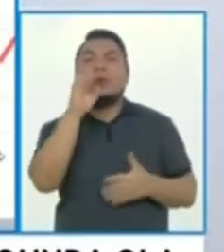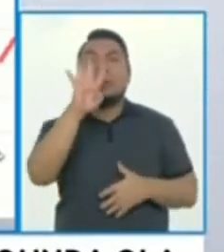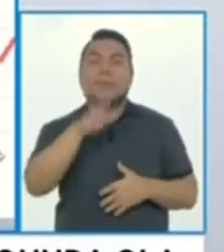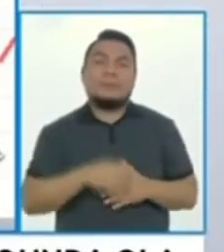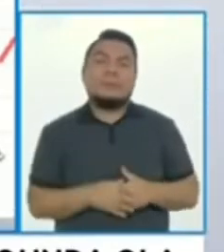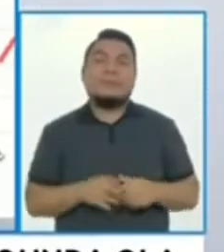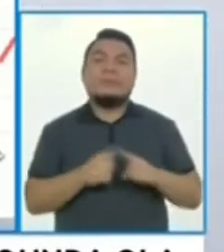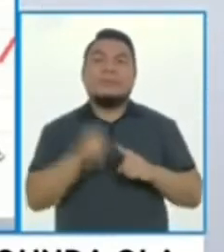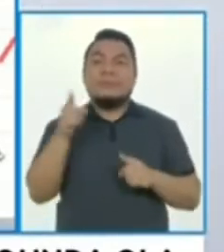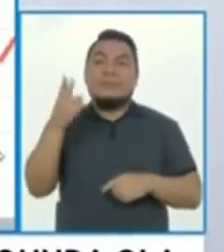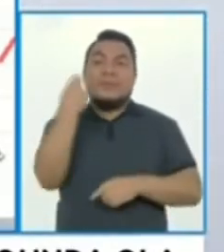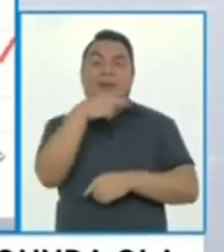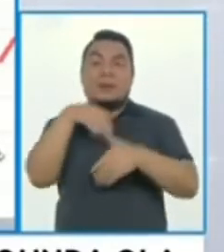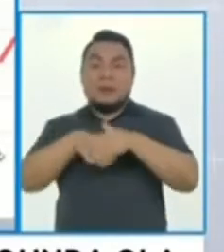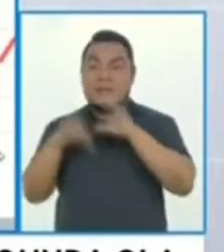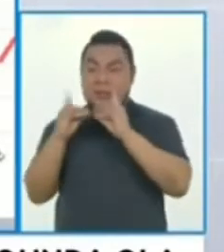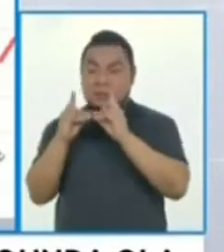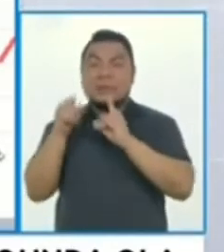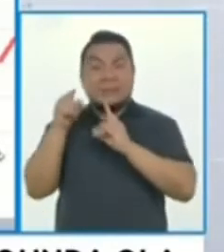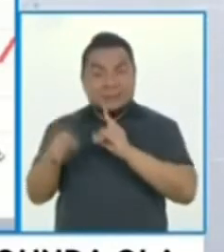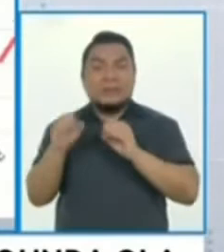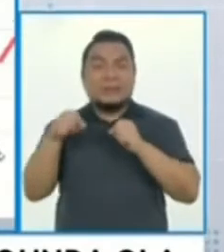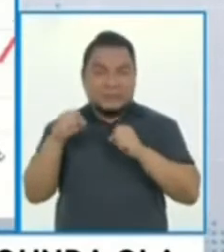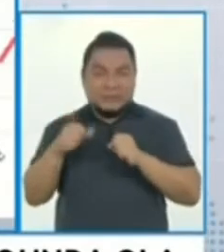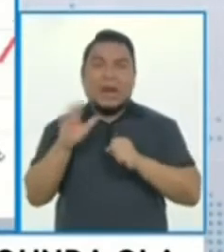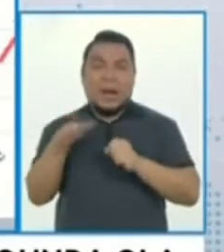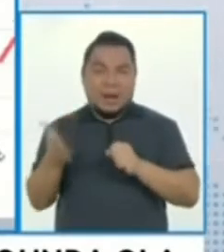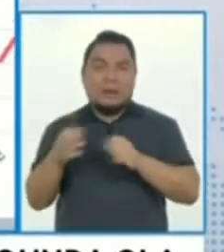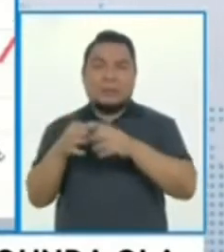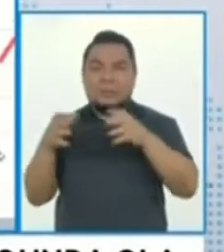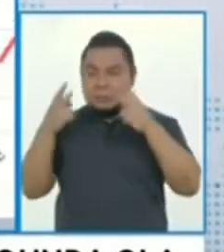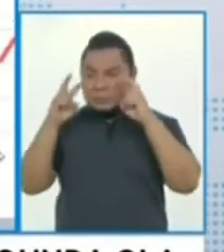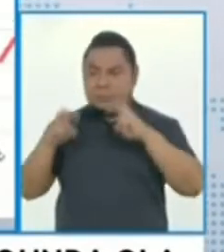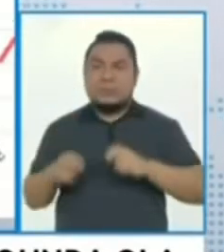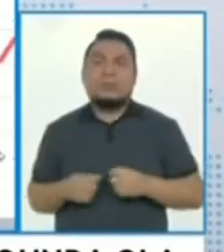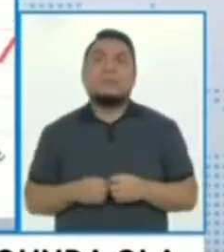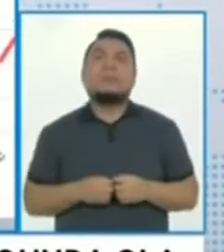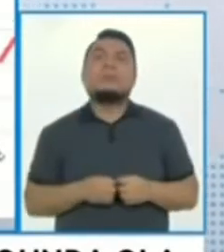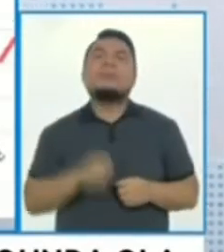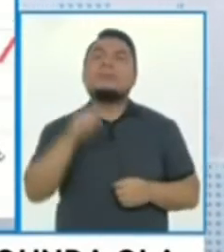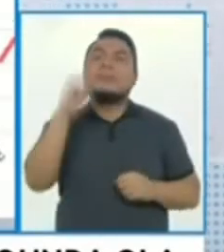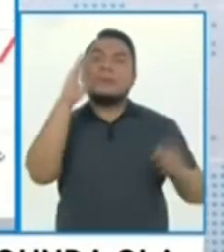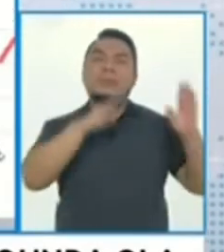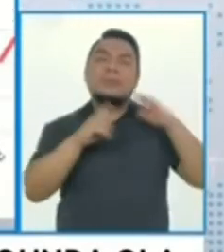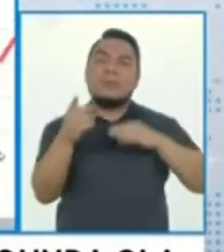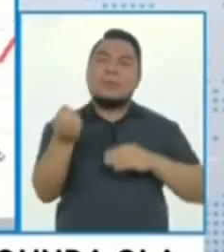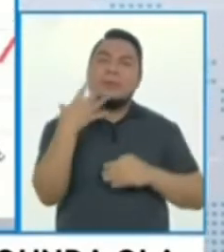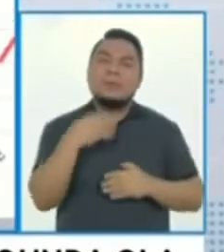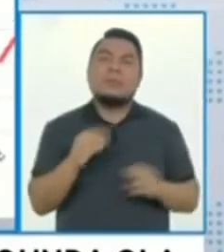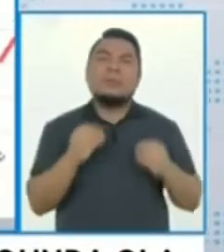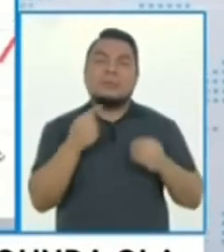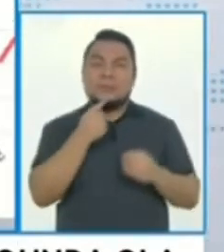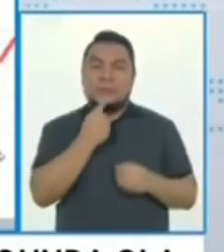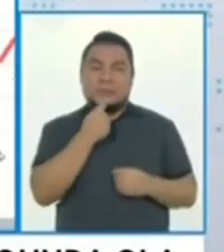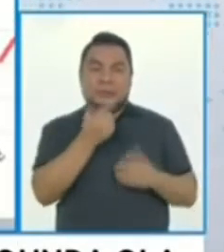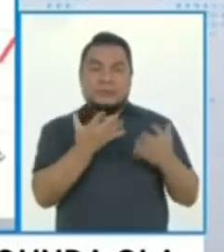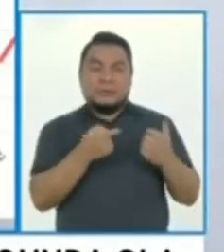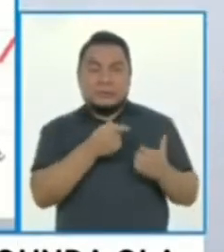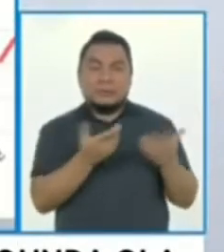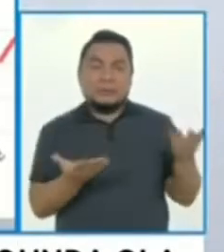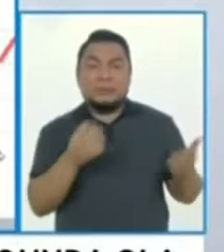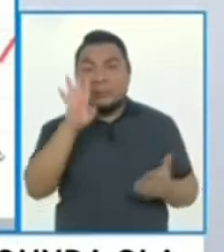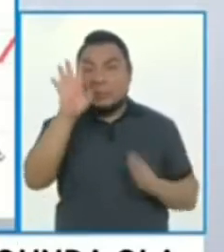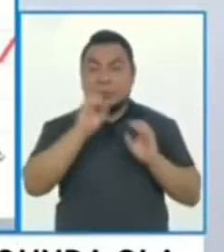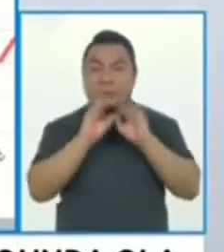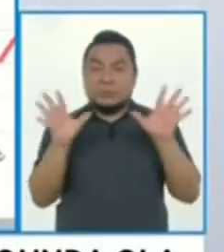4, pero en hospitalización todavía hay margen de crecimiento y es lo que estamos viendo. Claro, pero es muy preocupante lo que acaba usted de decirnos, porque querría decir que entonces en